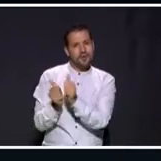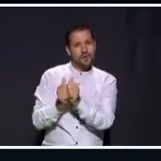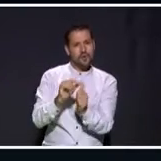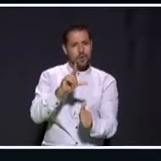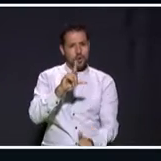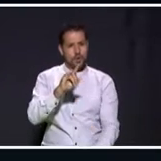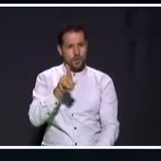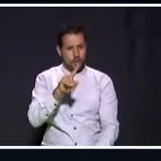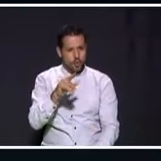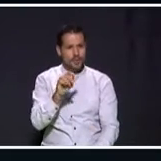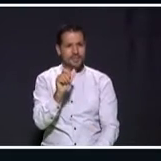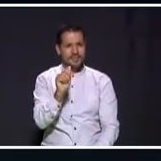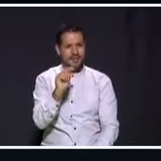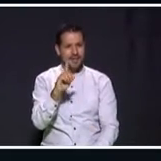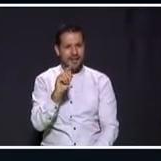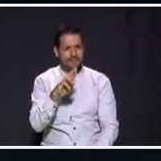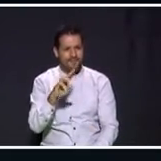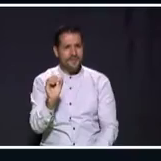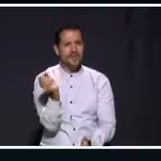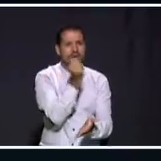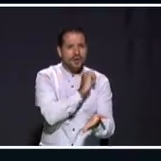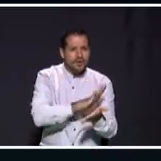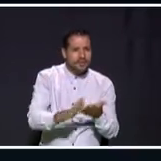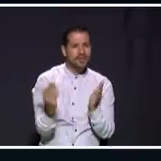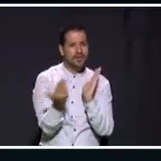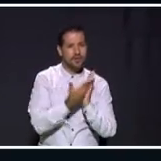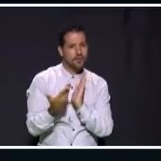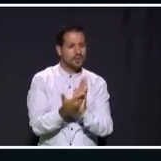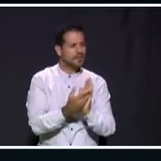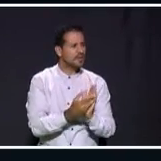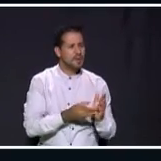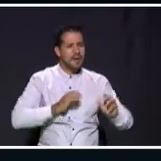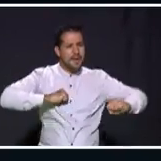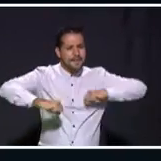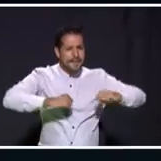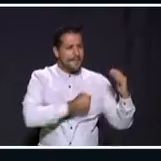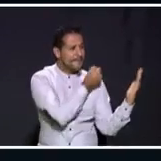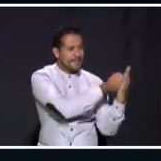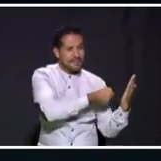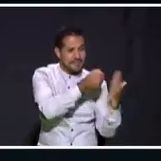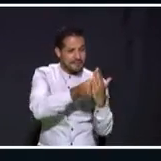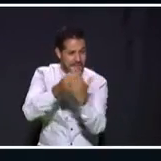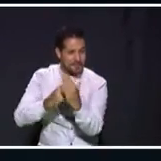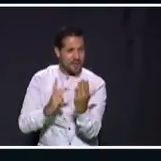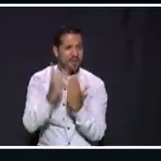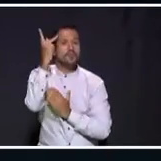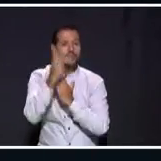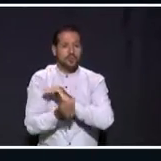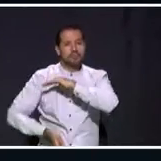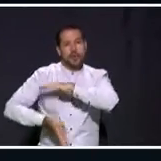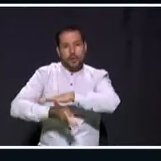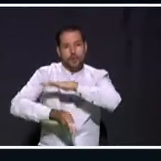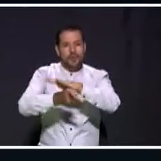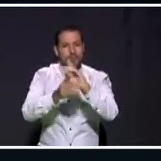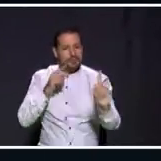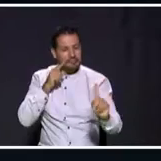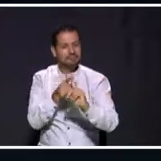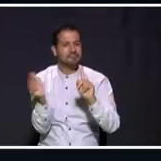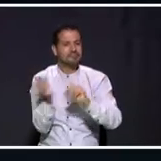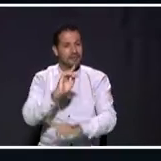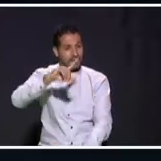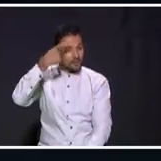pertinente al proyecto de gratuidad educativa hemos gestionado eso ese proyecto y continuaremos ahora desde la gobernación de antioquia